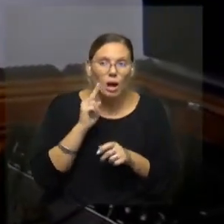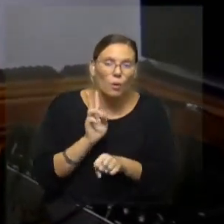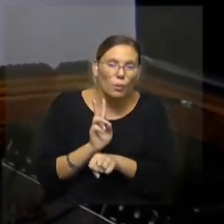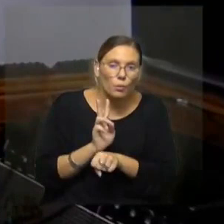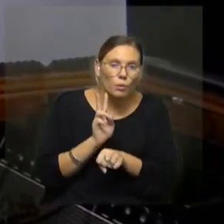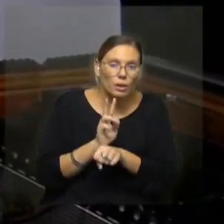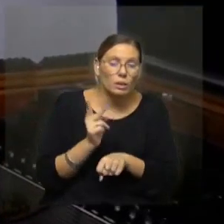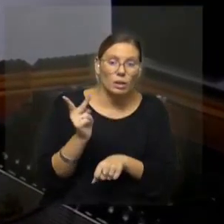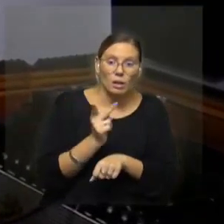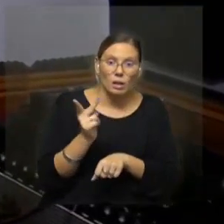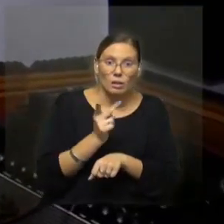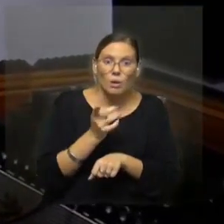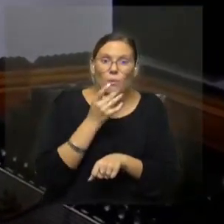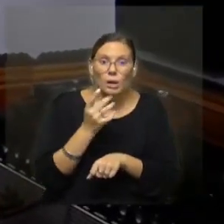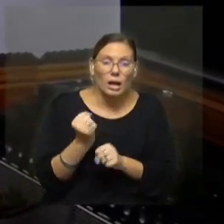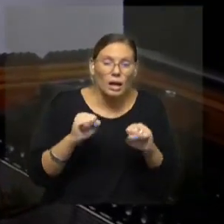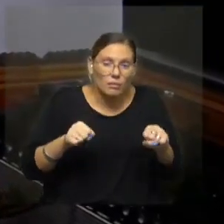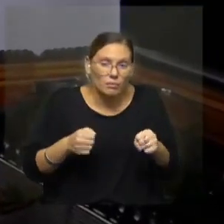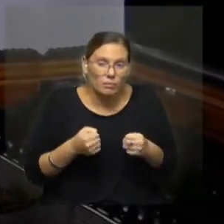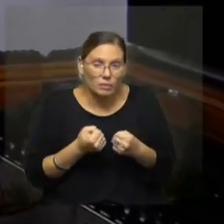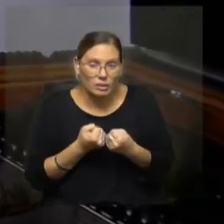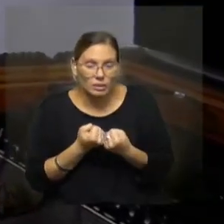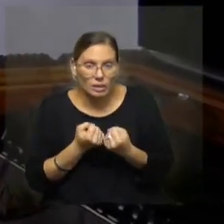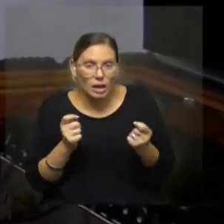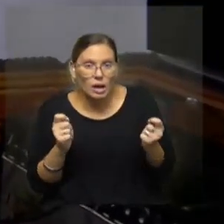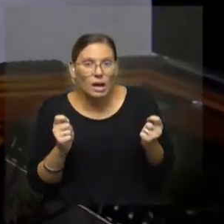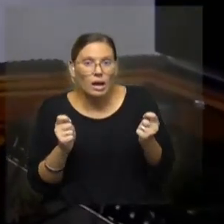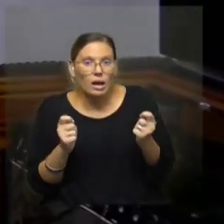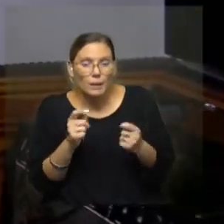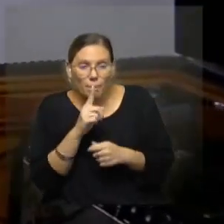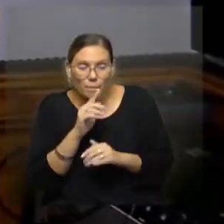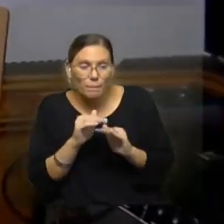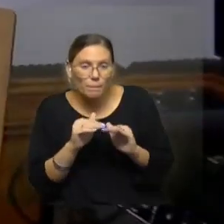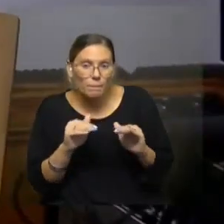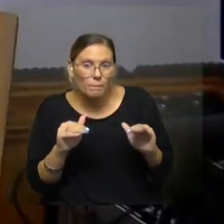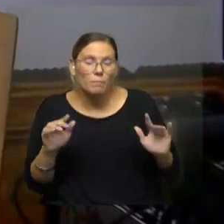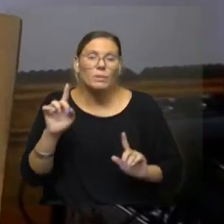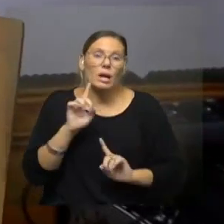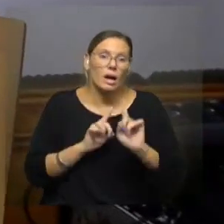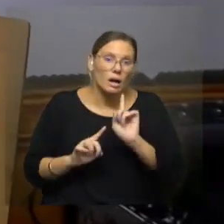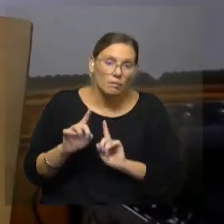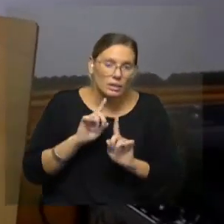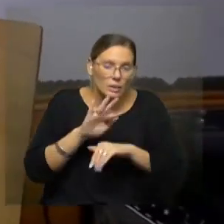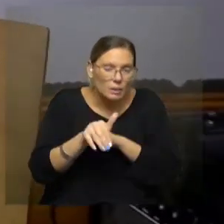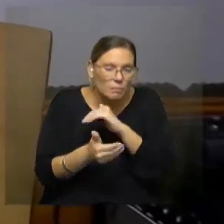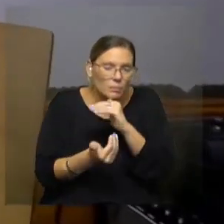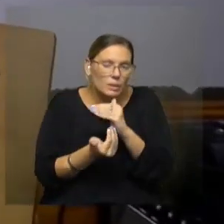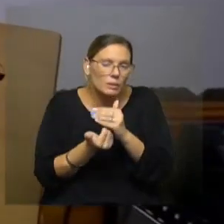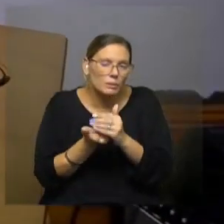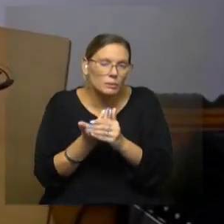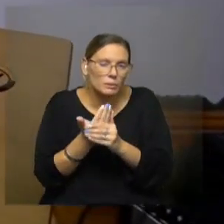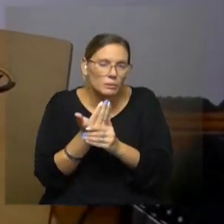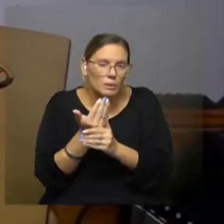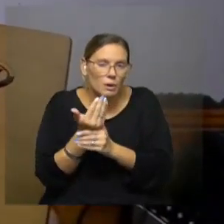aunque solas, blancas y frías, muda una y muda la otra, a veces muy a la madrugada,